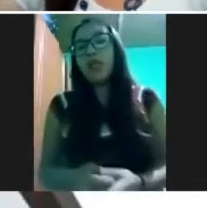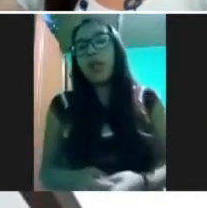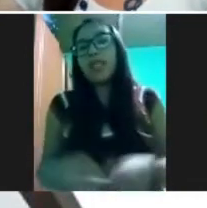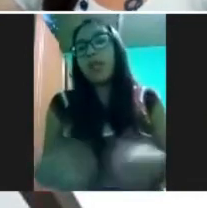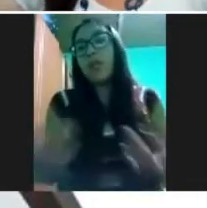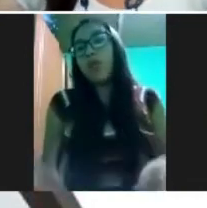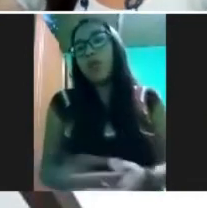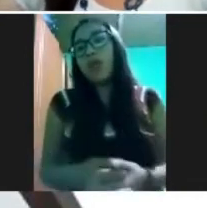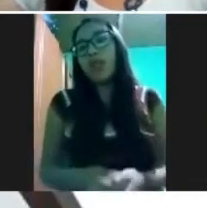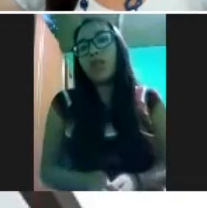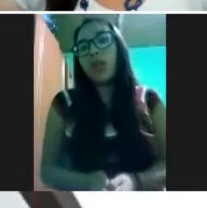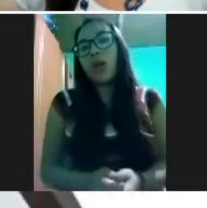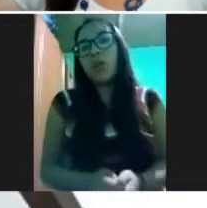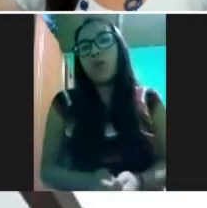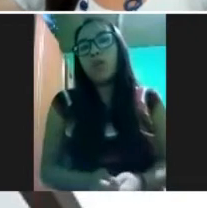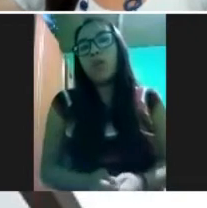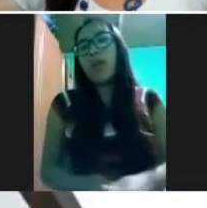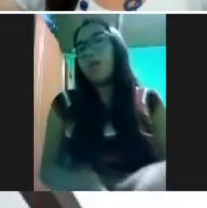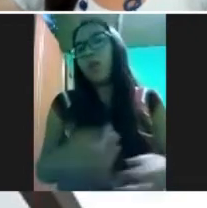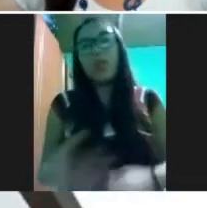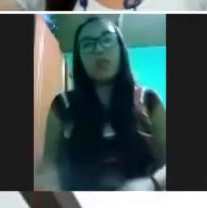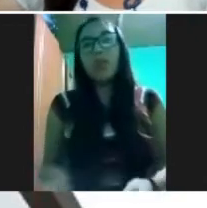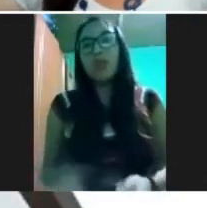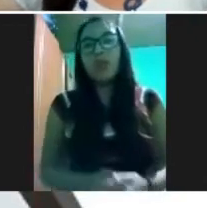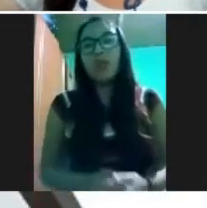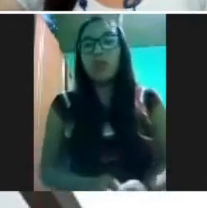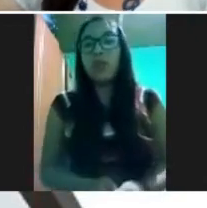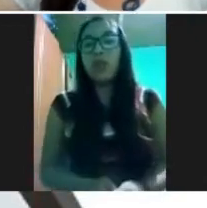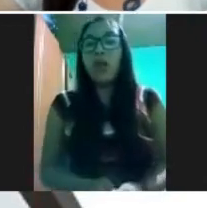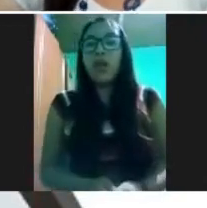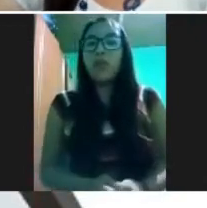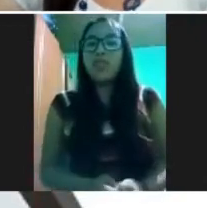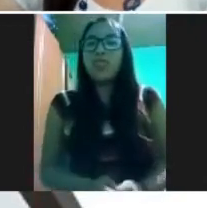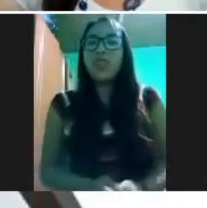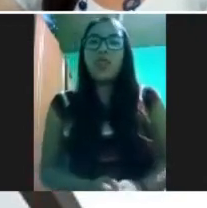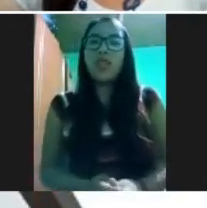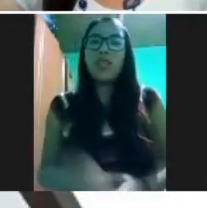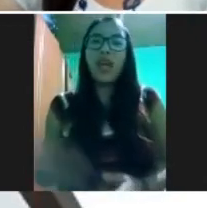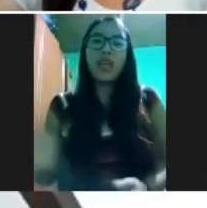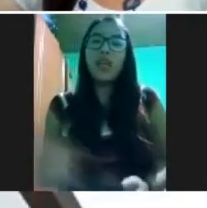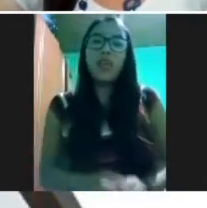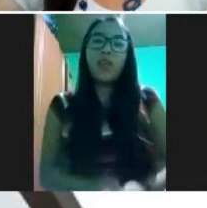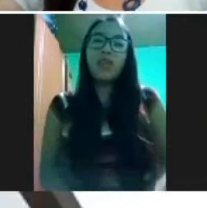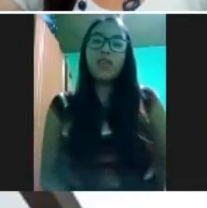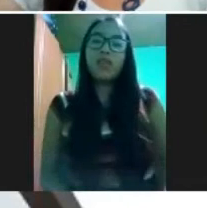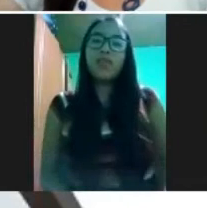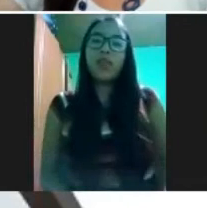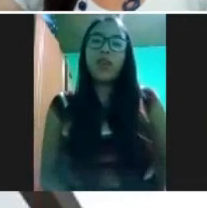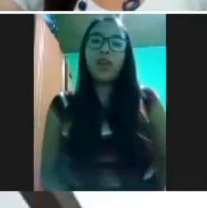generamos, el país tampoco no va a tener una productividad por lo mismo, porque no tenemos salud. Y pues creo que desde ahí